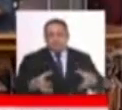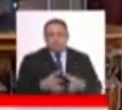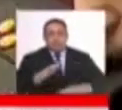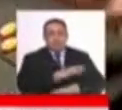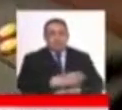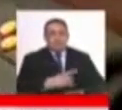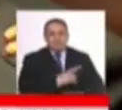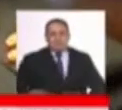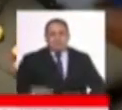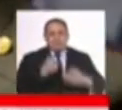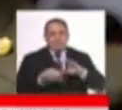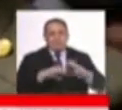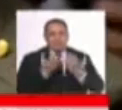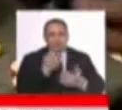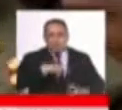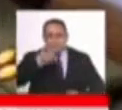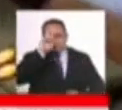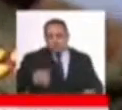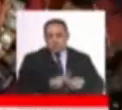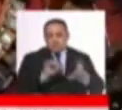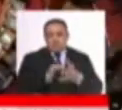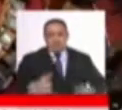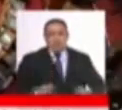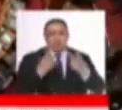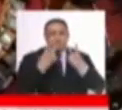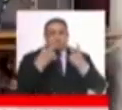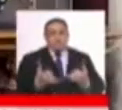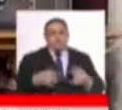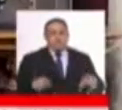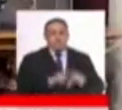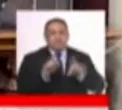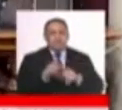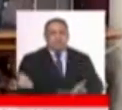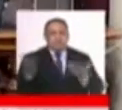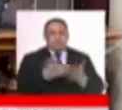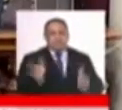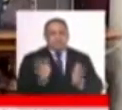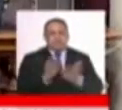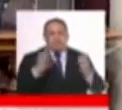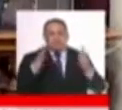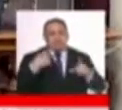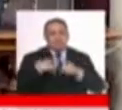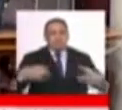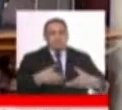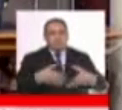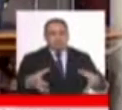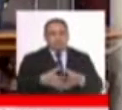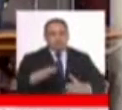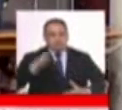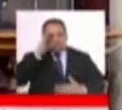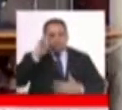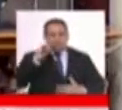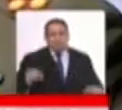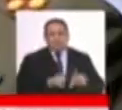las grandes derrotas de alguna manera de la democracia, ¿no? Del Estado de Derecho, de la democracia, de la ciudadanía, que han